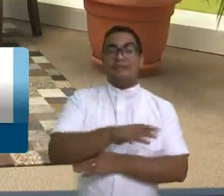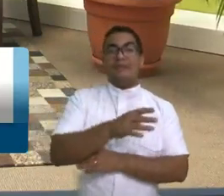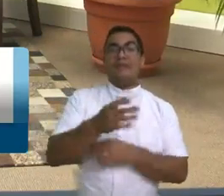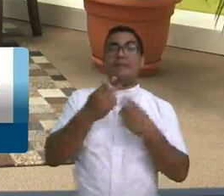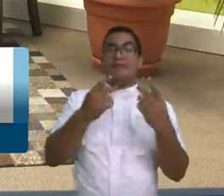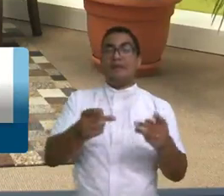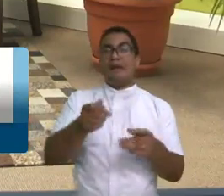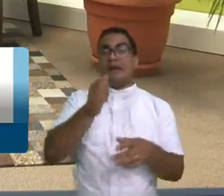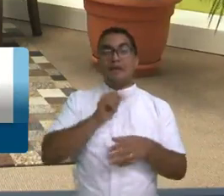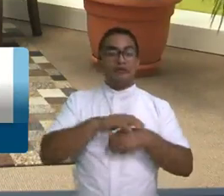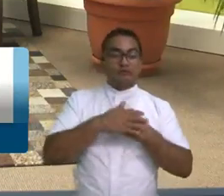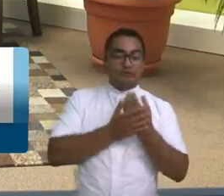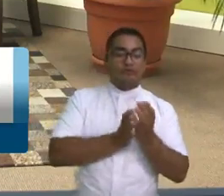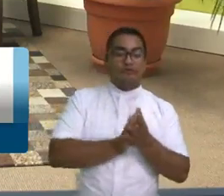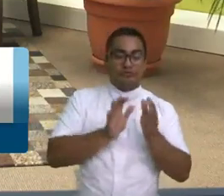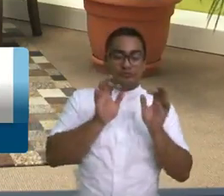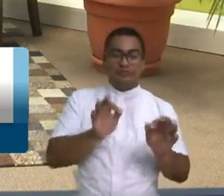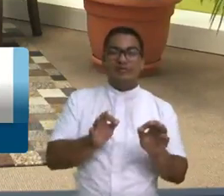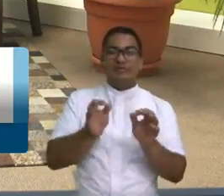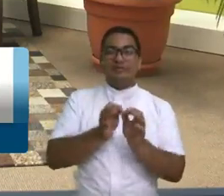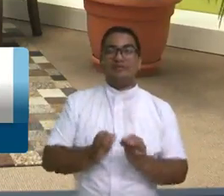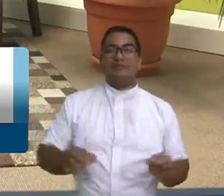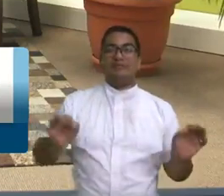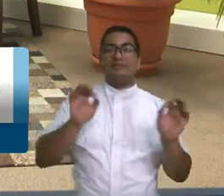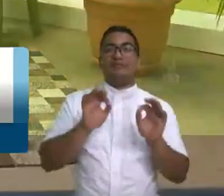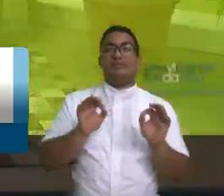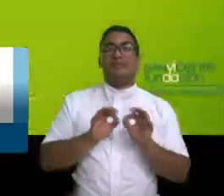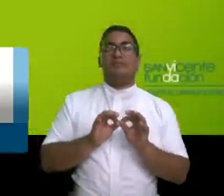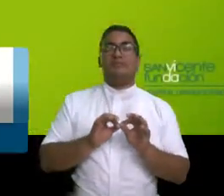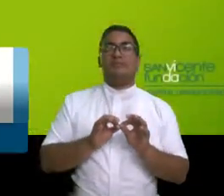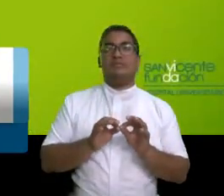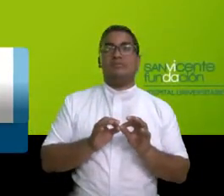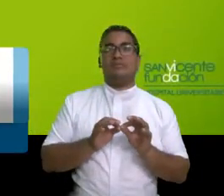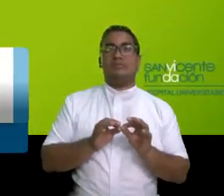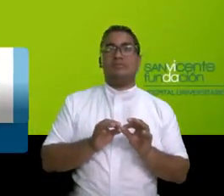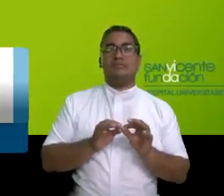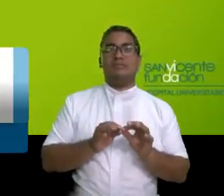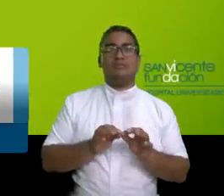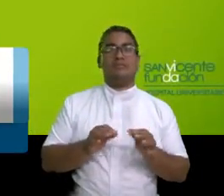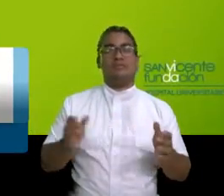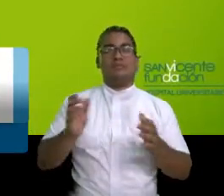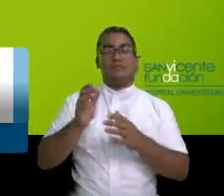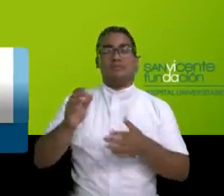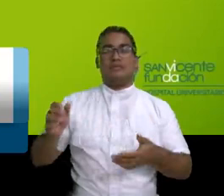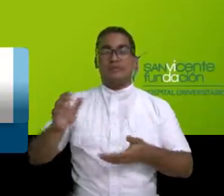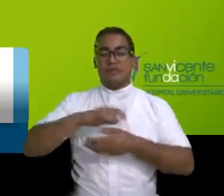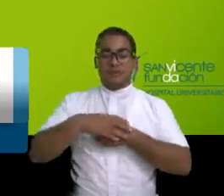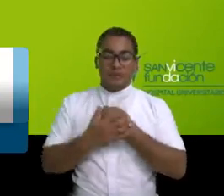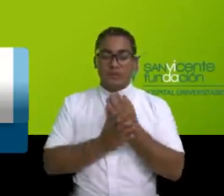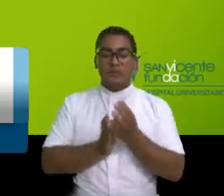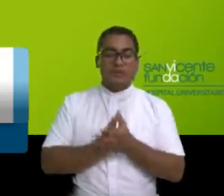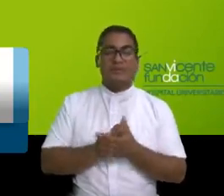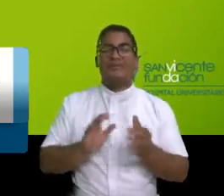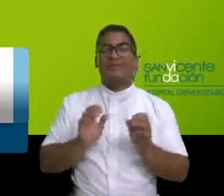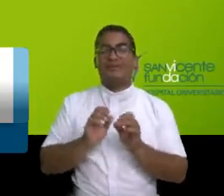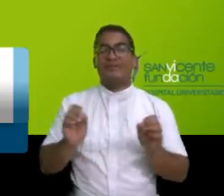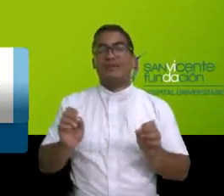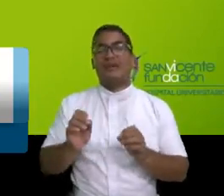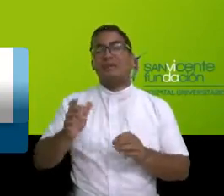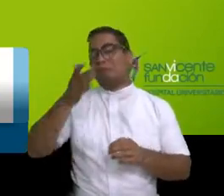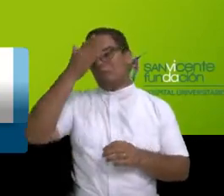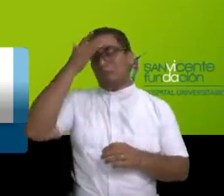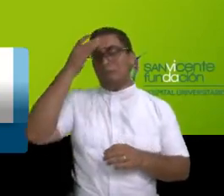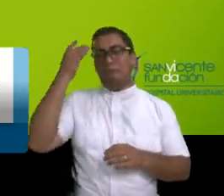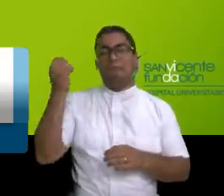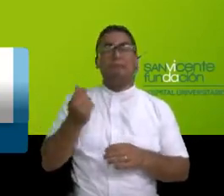son los alimentos, sino que no tenemos los medios adecuados para lavarnos las manos, ¿verdad? O se nos olvida porque